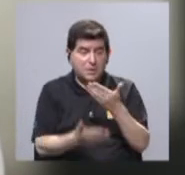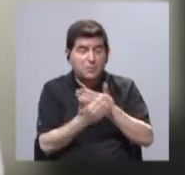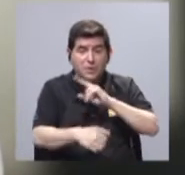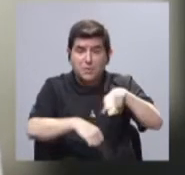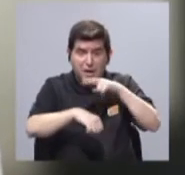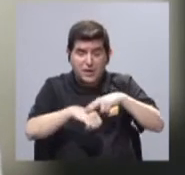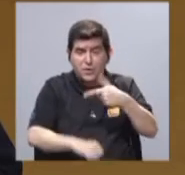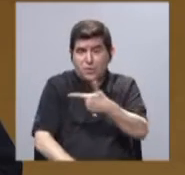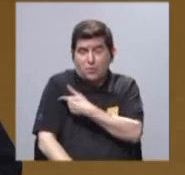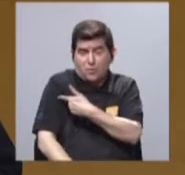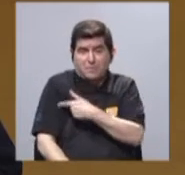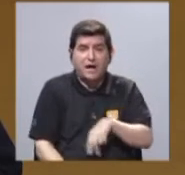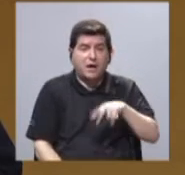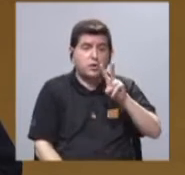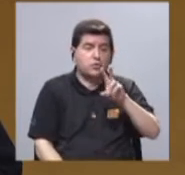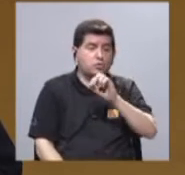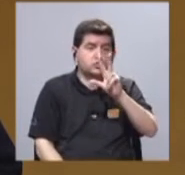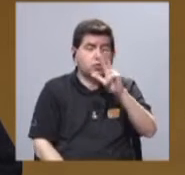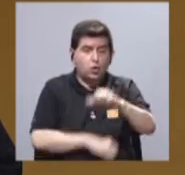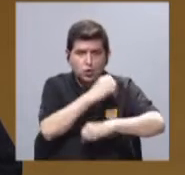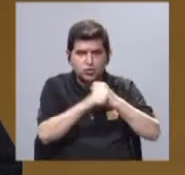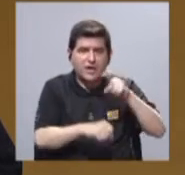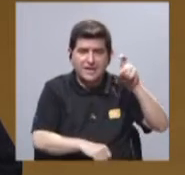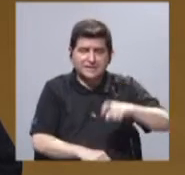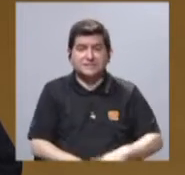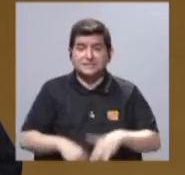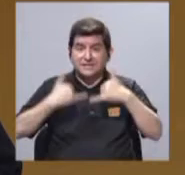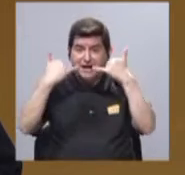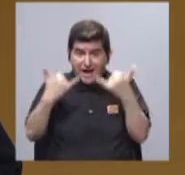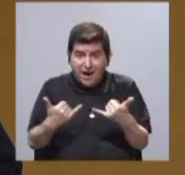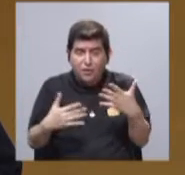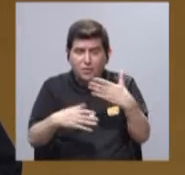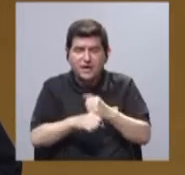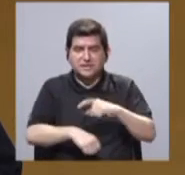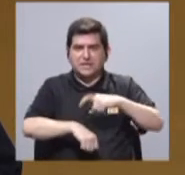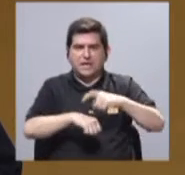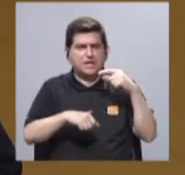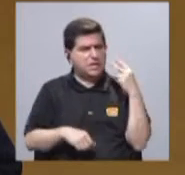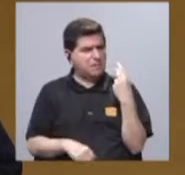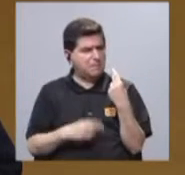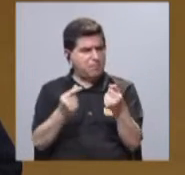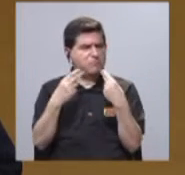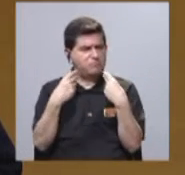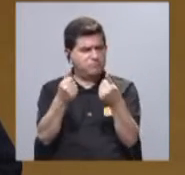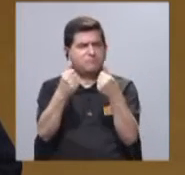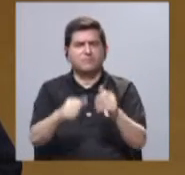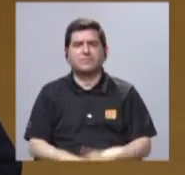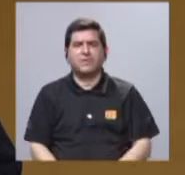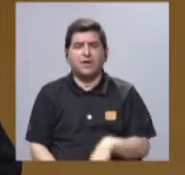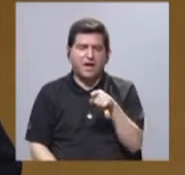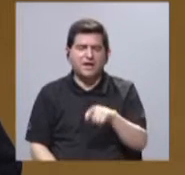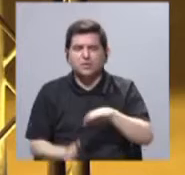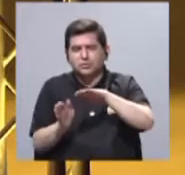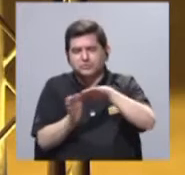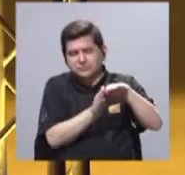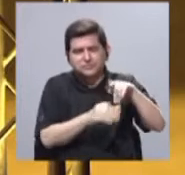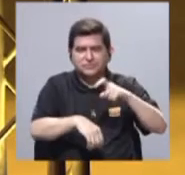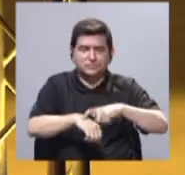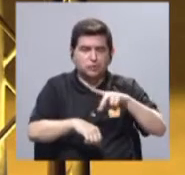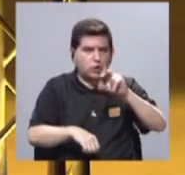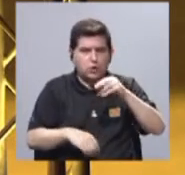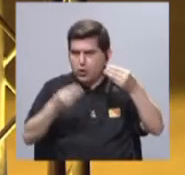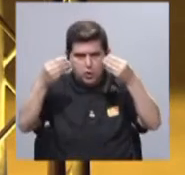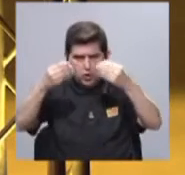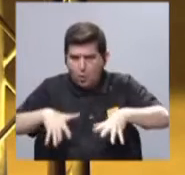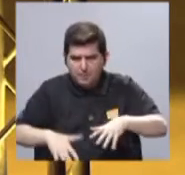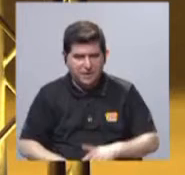para solapar los ensayos para enlazarlos son ensayo clínico normalmente de vacunas normalmente nos duraban dos o